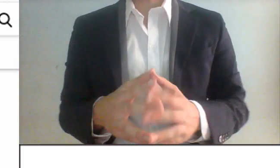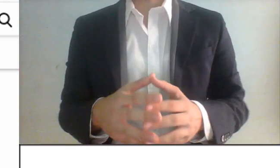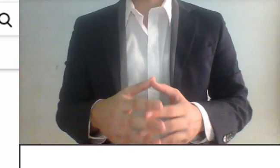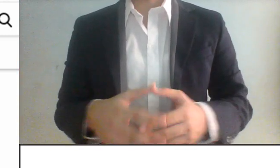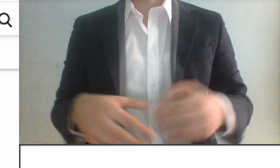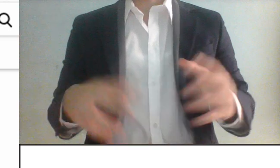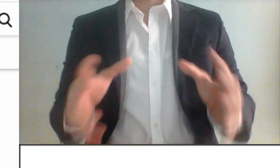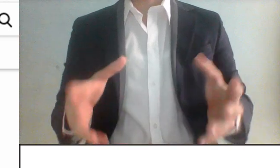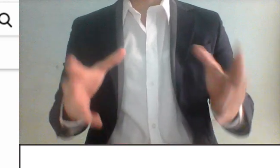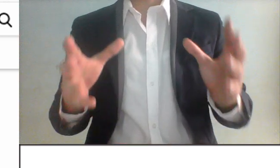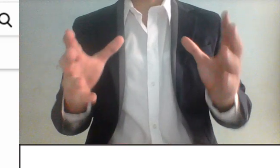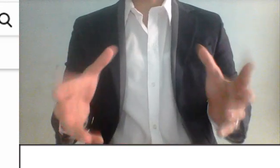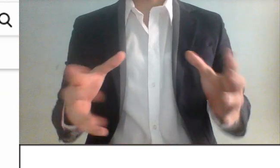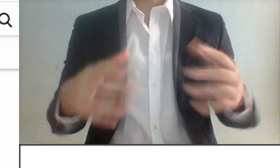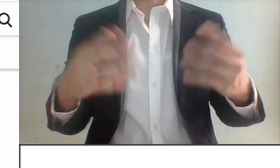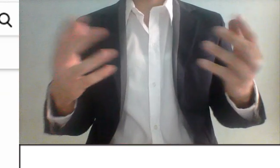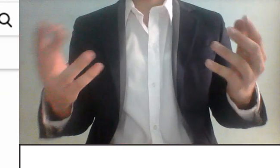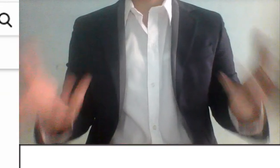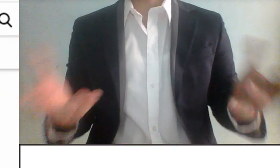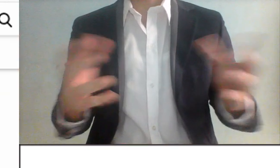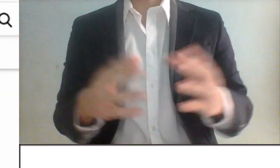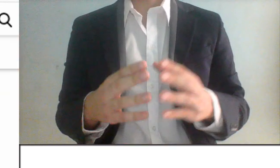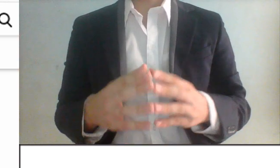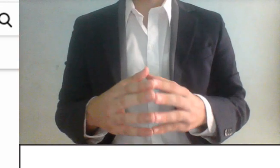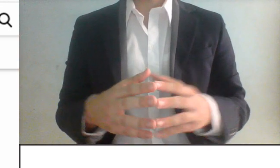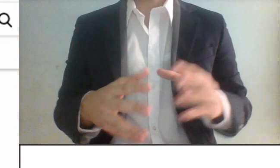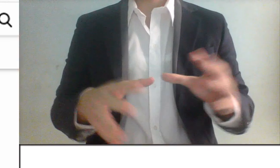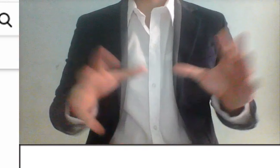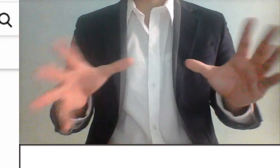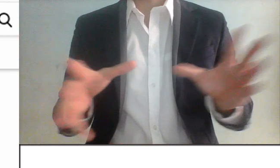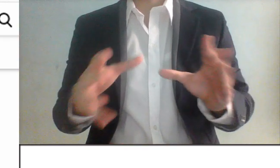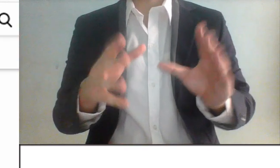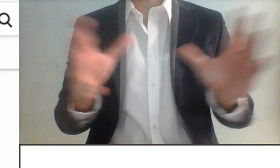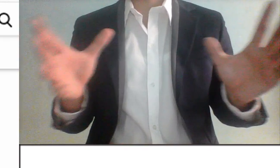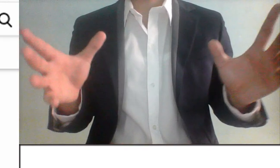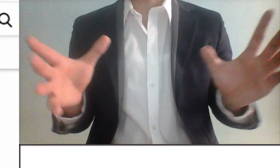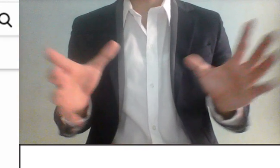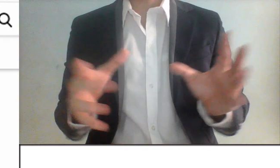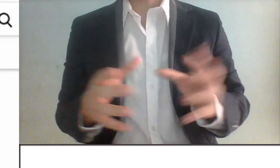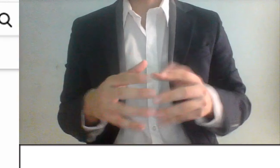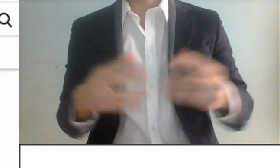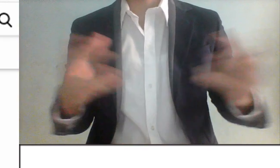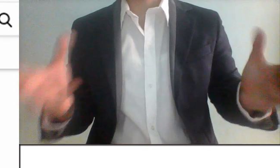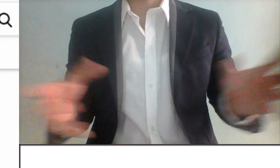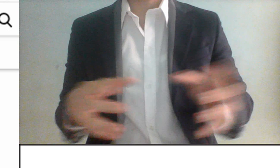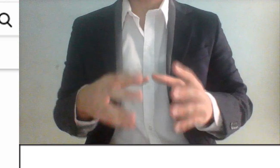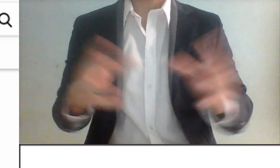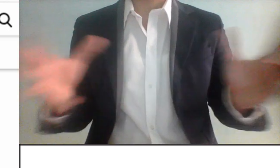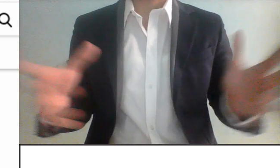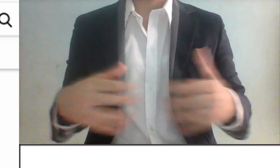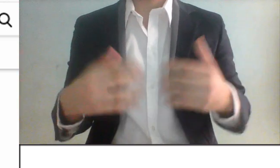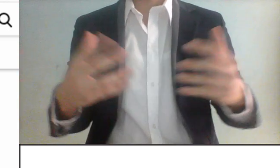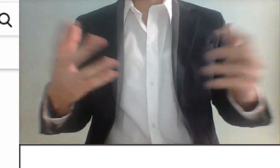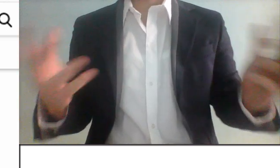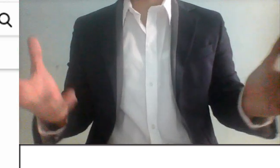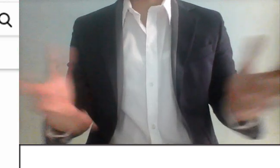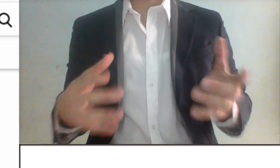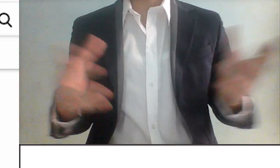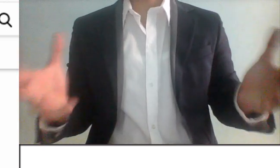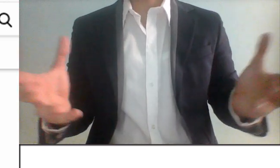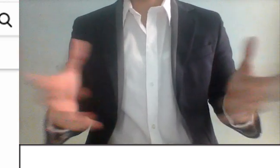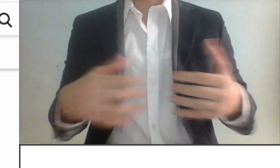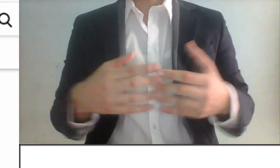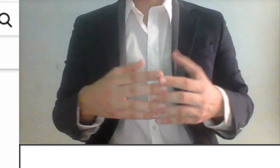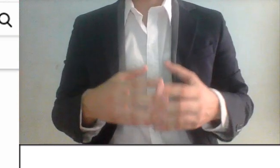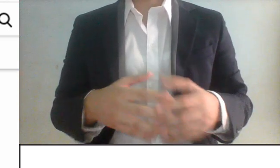con esto es que muchos panistas muchos priístas suelen decir nosotros otorgamos presupuestos a las instituciones blablabla puedes